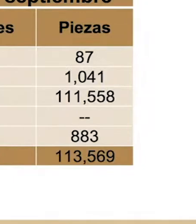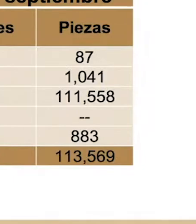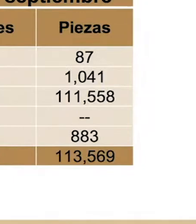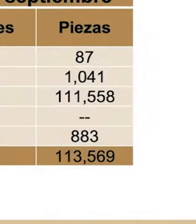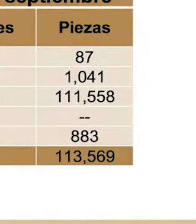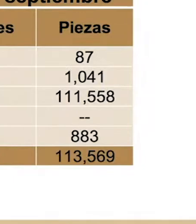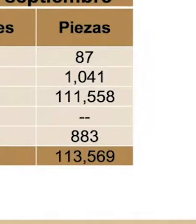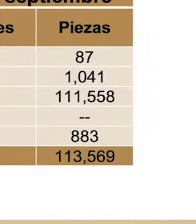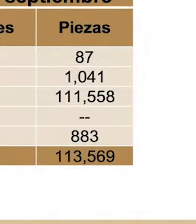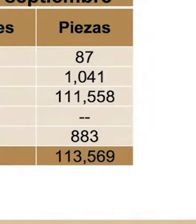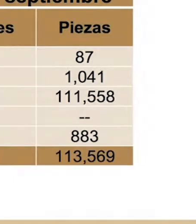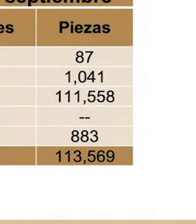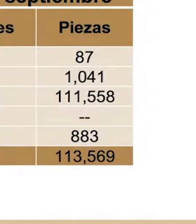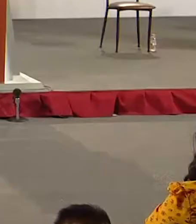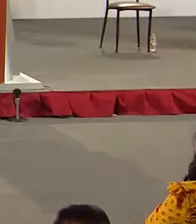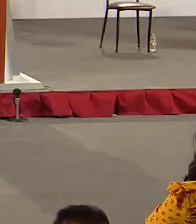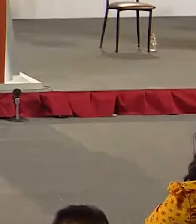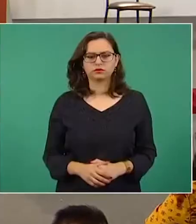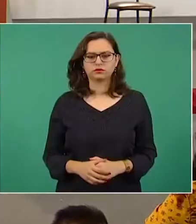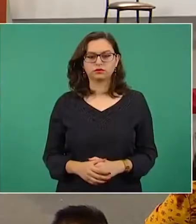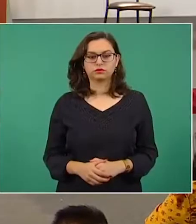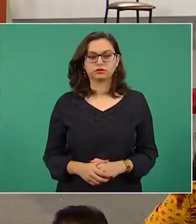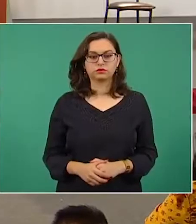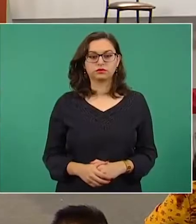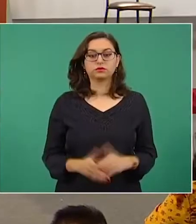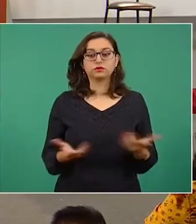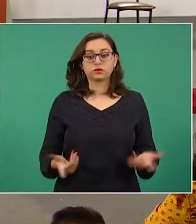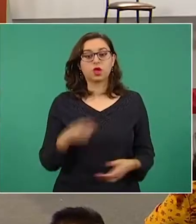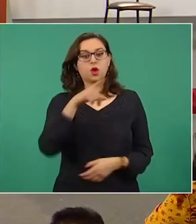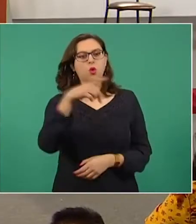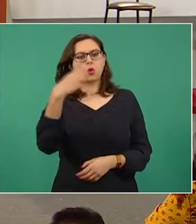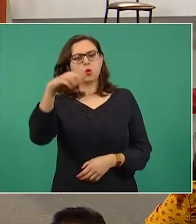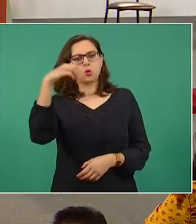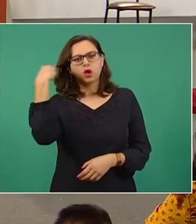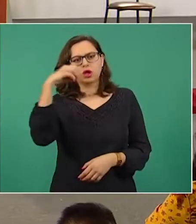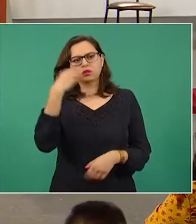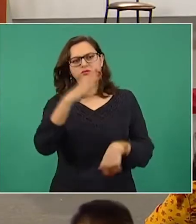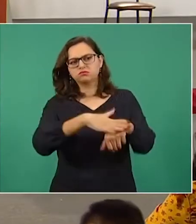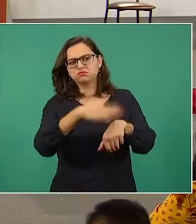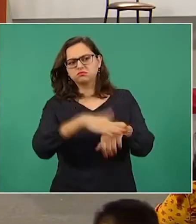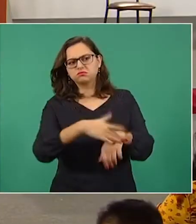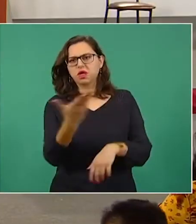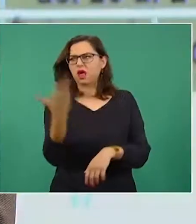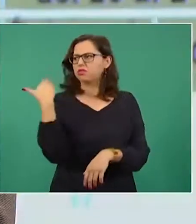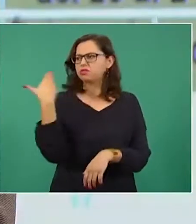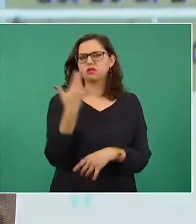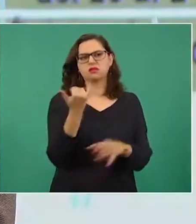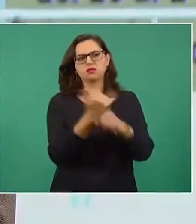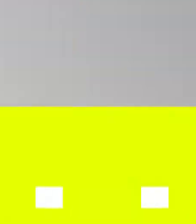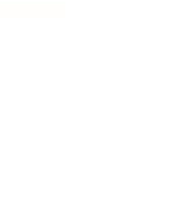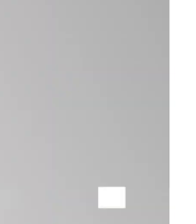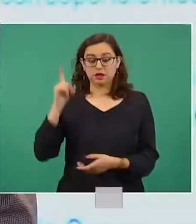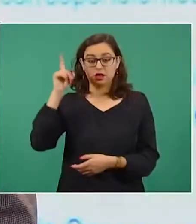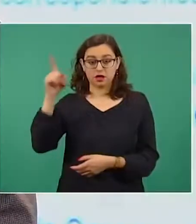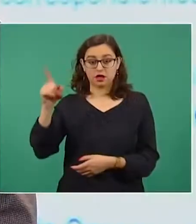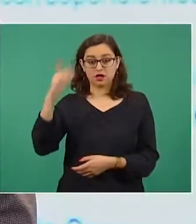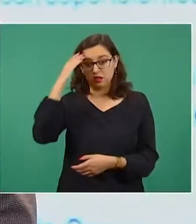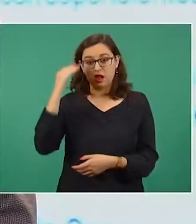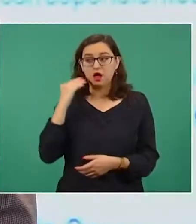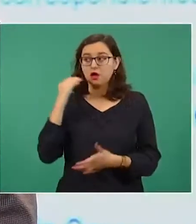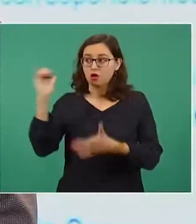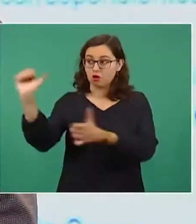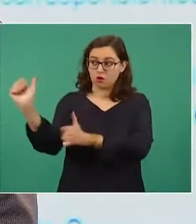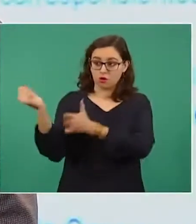los tratamientos oncológicos, los cuales refiere si se han surtido a las autoridades de salud de Oaxaca. Se